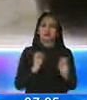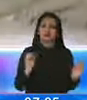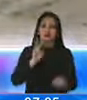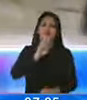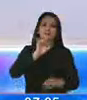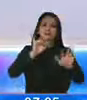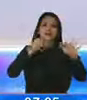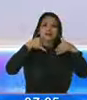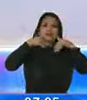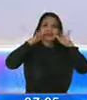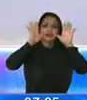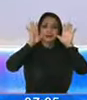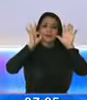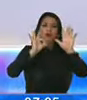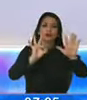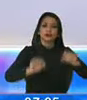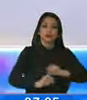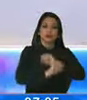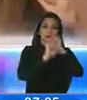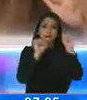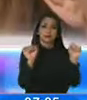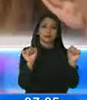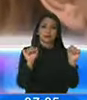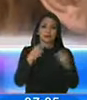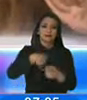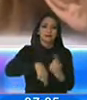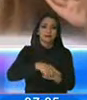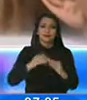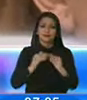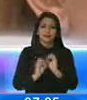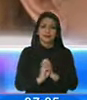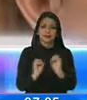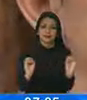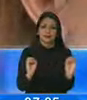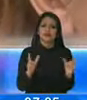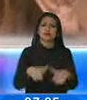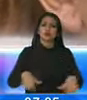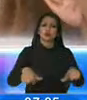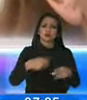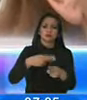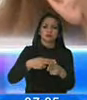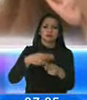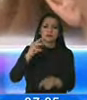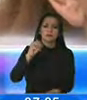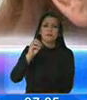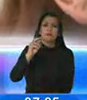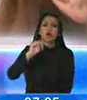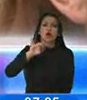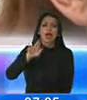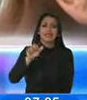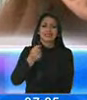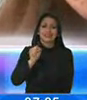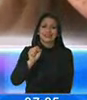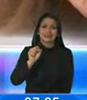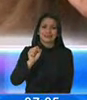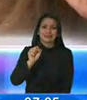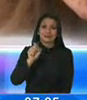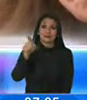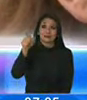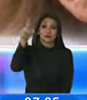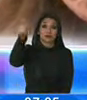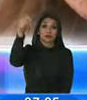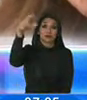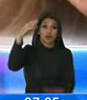de diciembre a las 8 de la mañana. En el sector de Monjas, bajaron la urbanización El Madrigal del